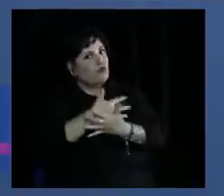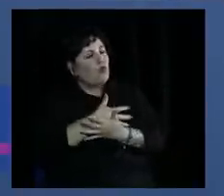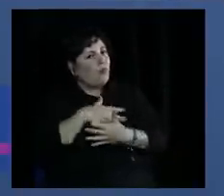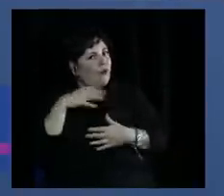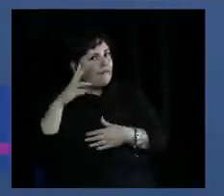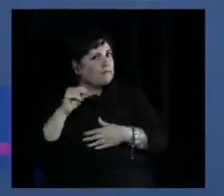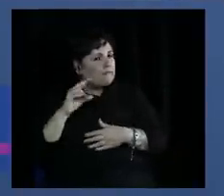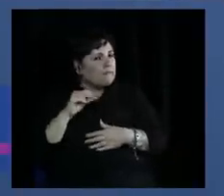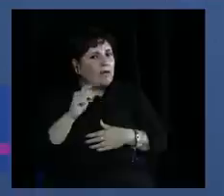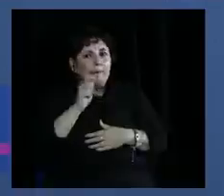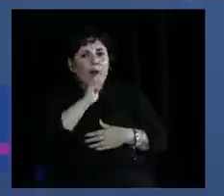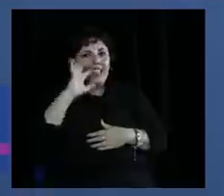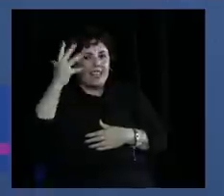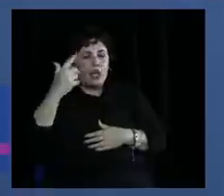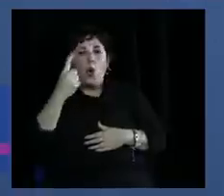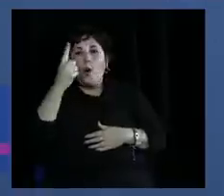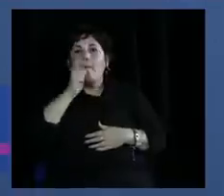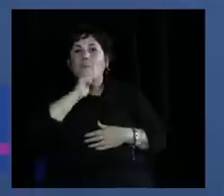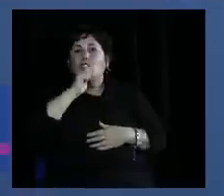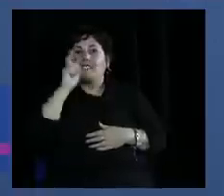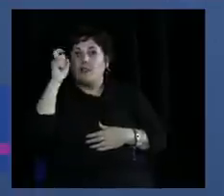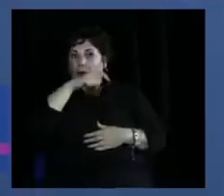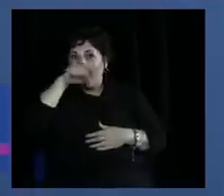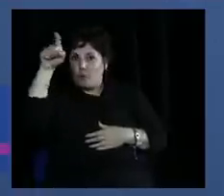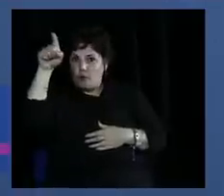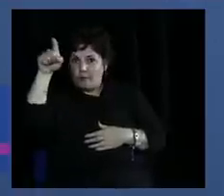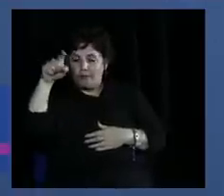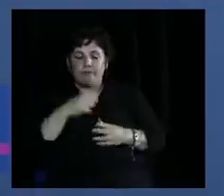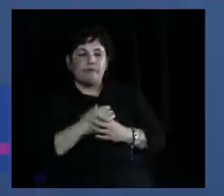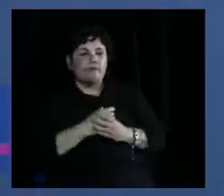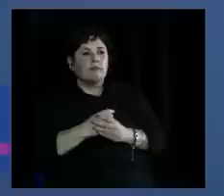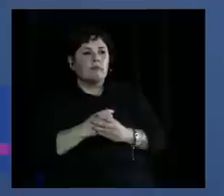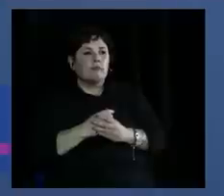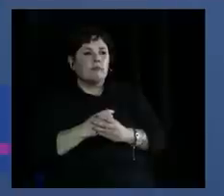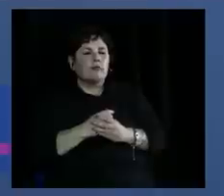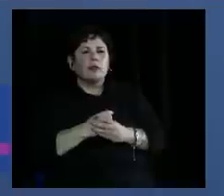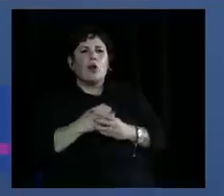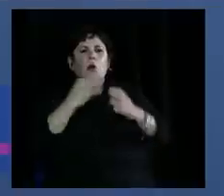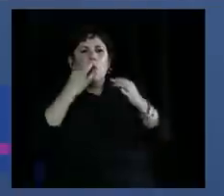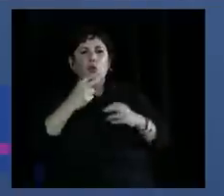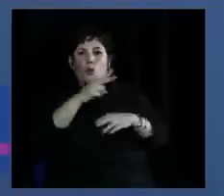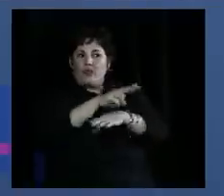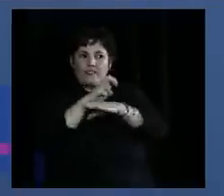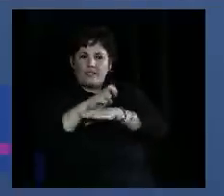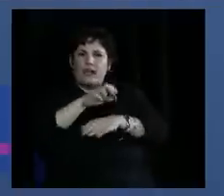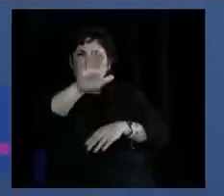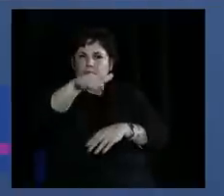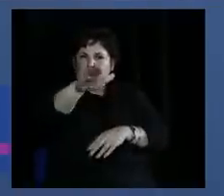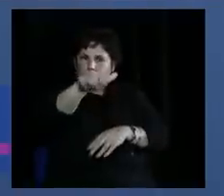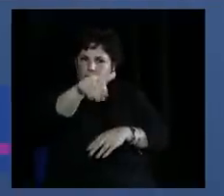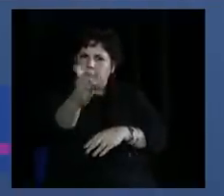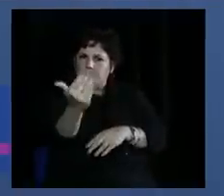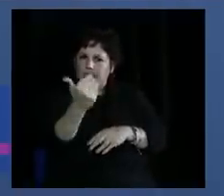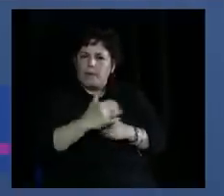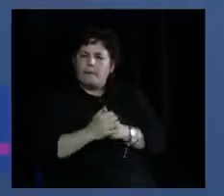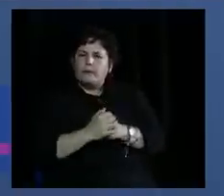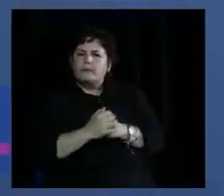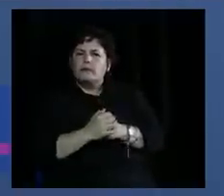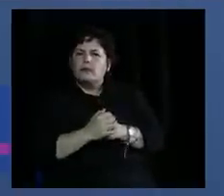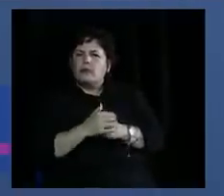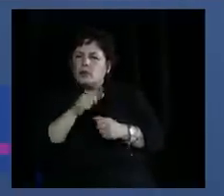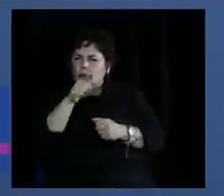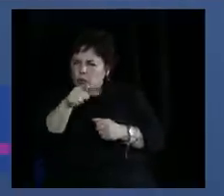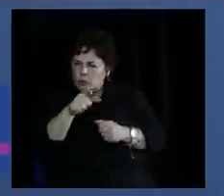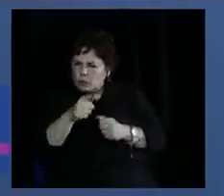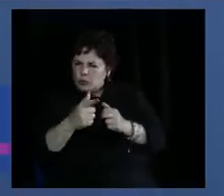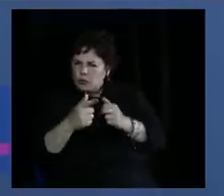en el interior. Por ejemplo, hay un caso de un periodista de Tacuarembó que fue citado por una fiscal que le dijo que no publicara